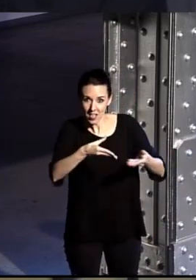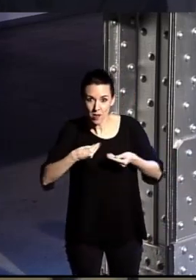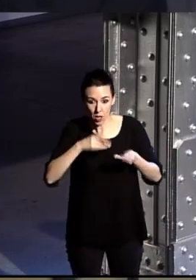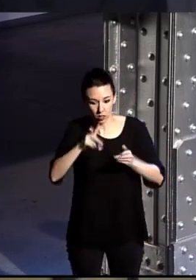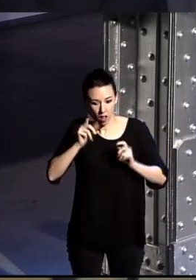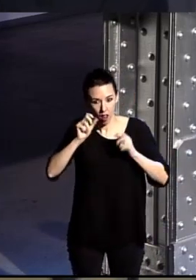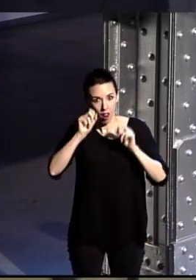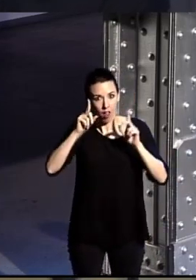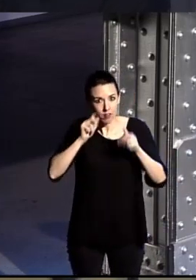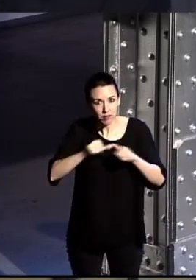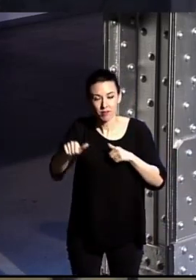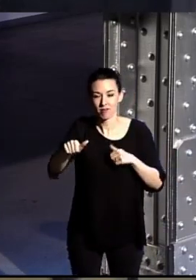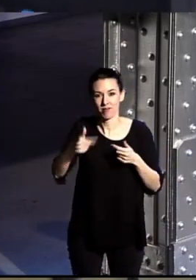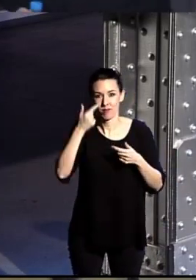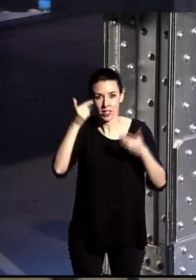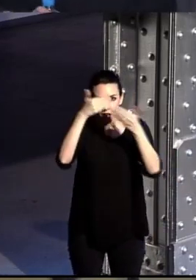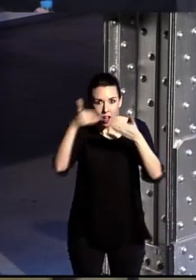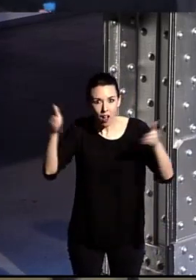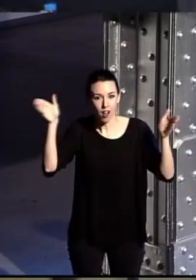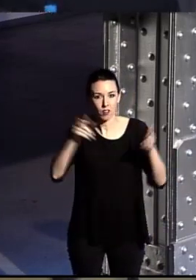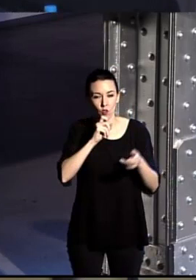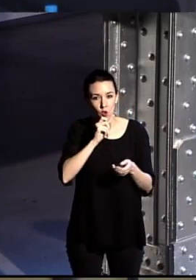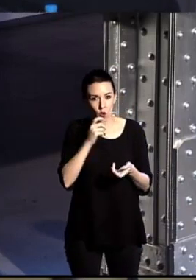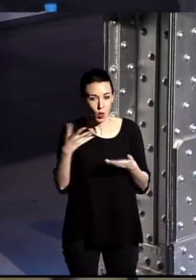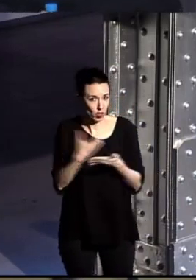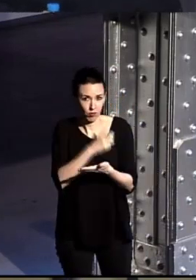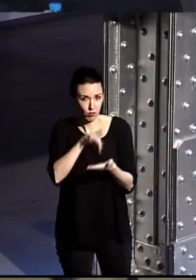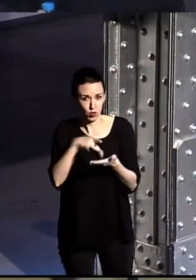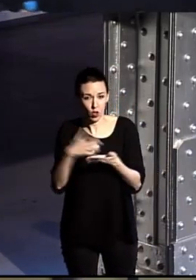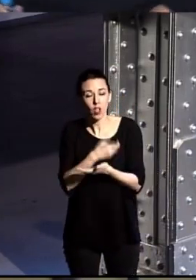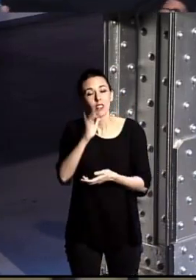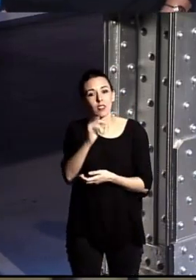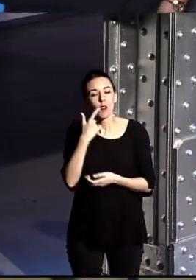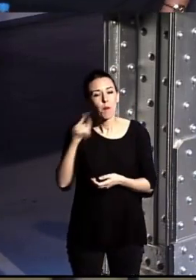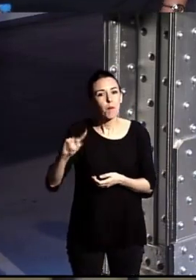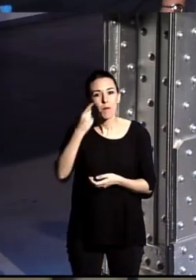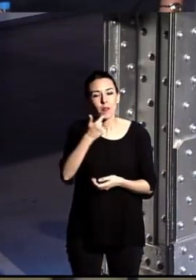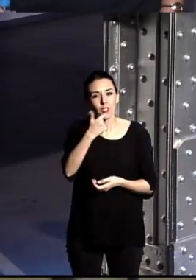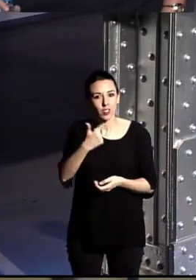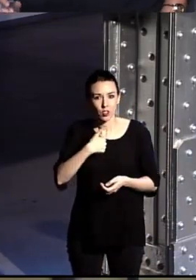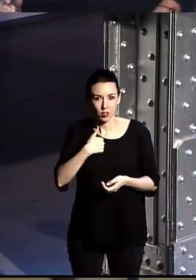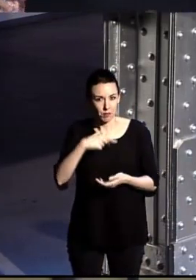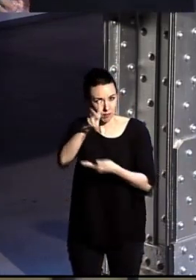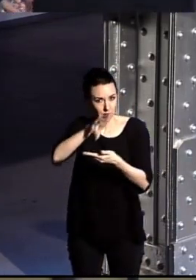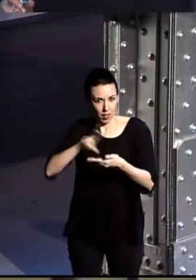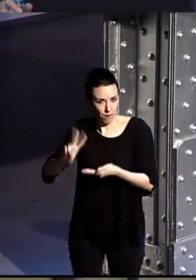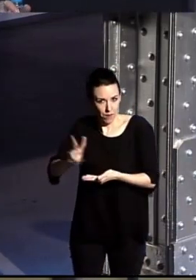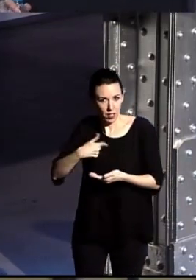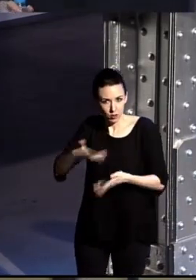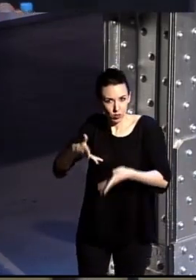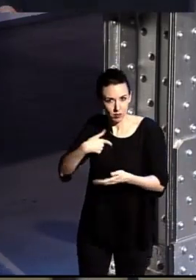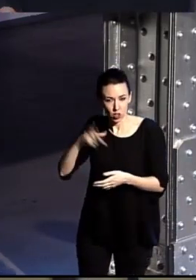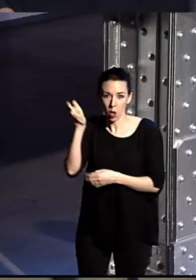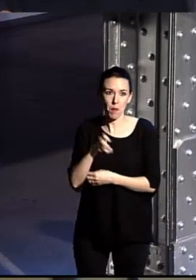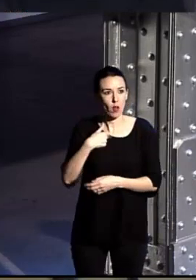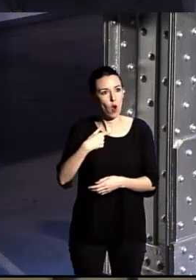Sí, a partir de ahí, sí. Y a partir de ahí abre su mente, ¿no? Bueno, Esto nos ha pasado a todos. Sí, yo ante todo quería decir que yo soy lectora de Verne, o sea, no